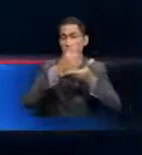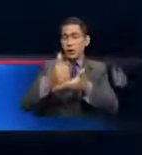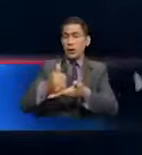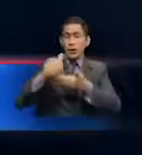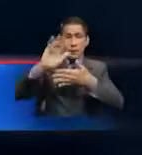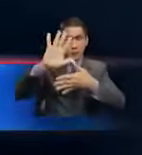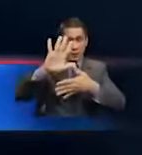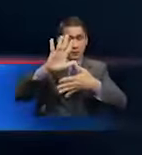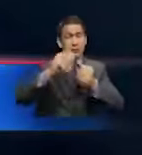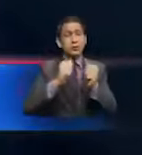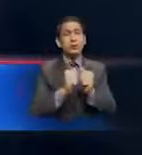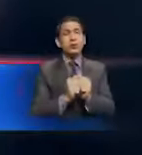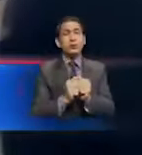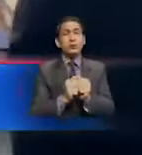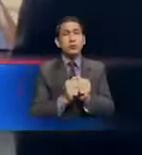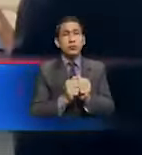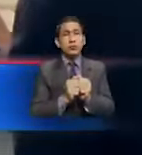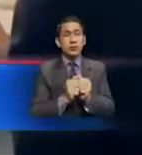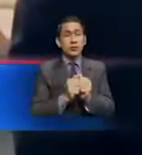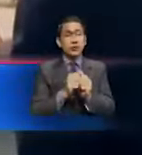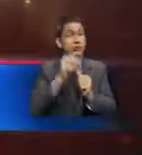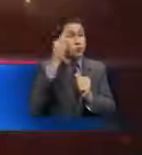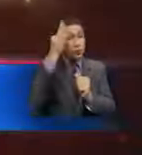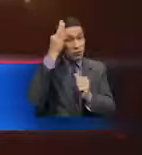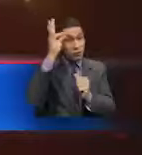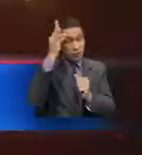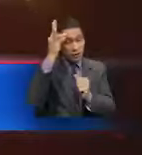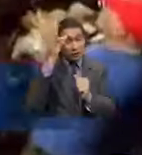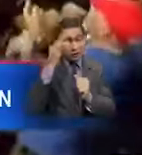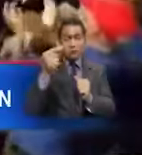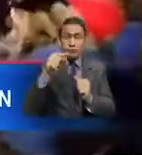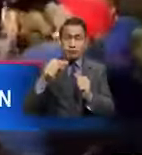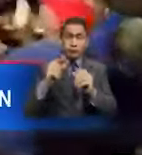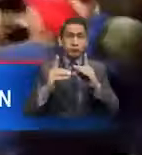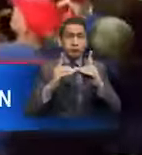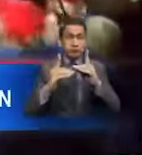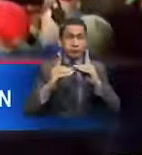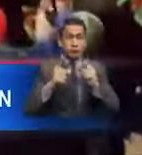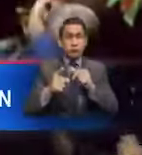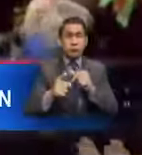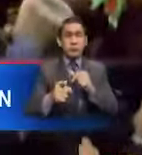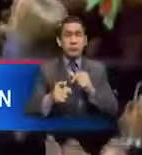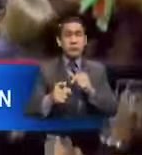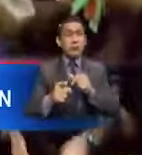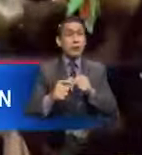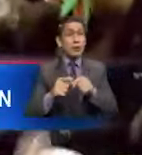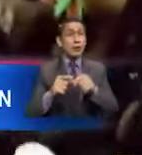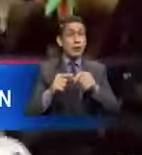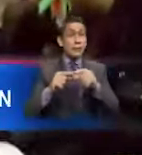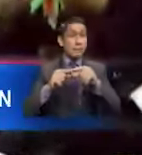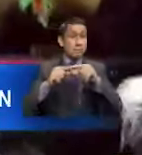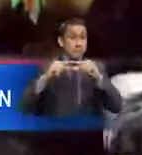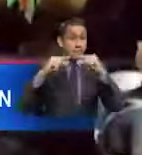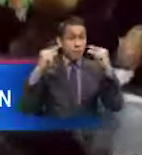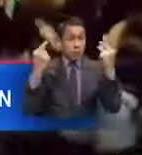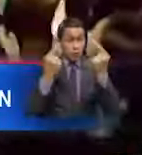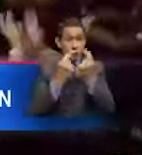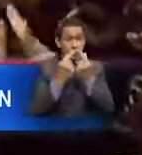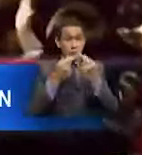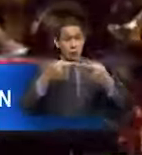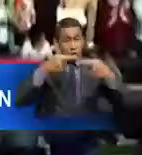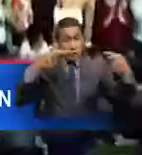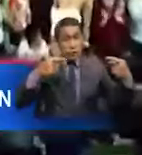la Unión Europea y el Mercosur, al que París se opone. La oposición venezolana, agrupada en la Plataforma Unitaria